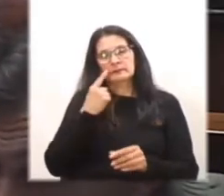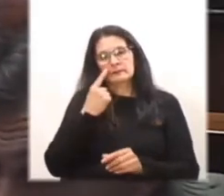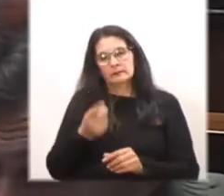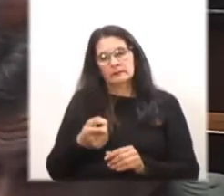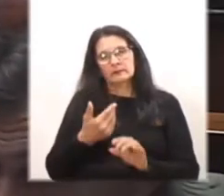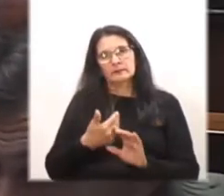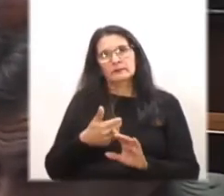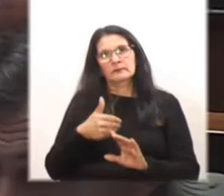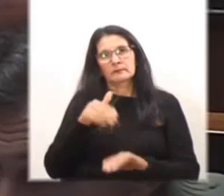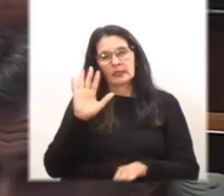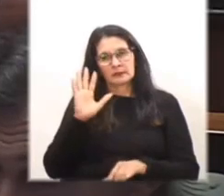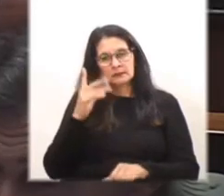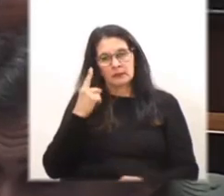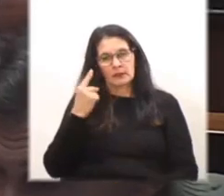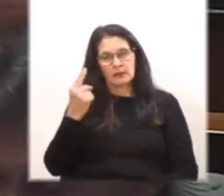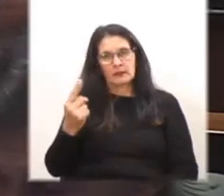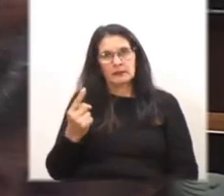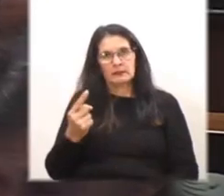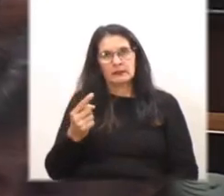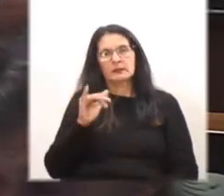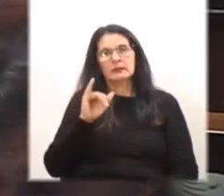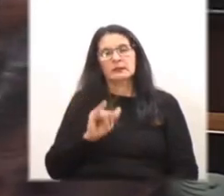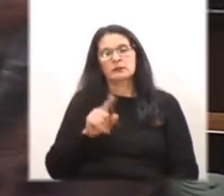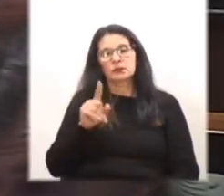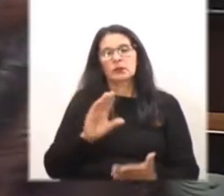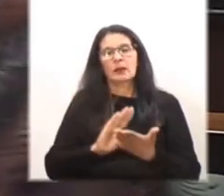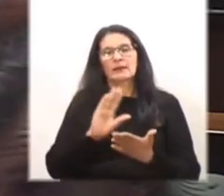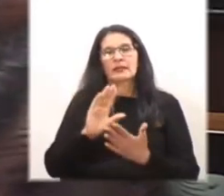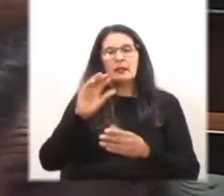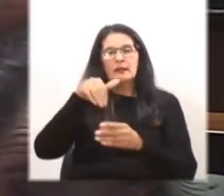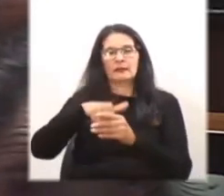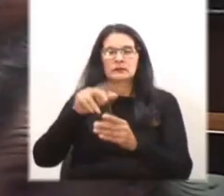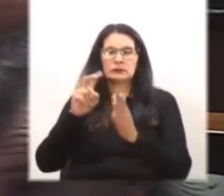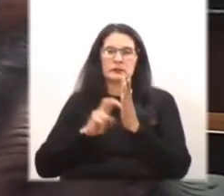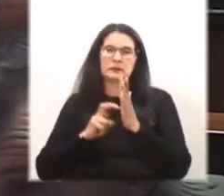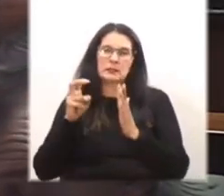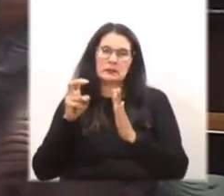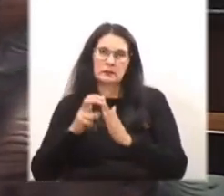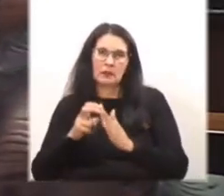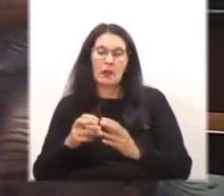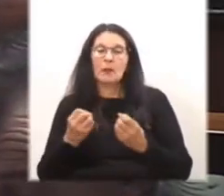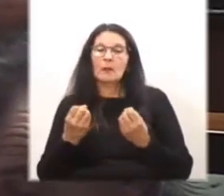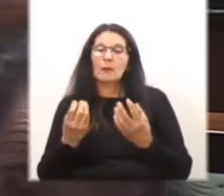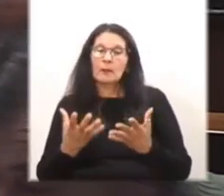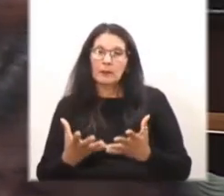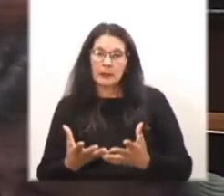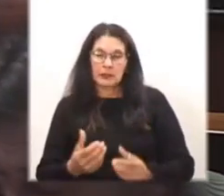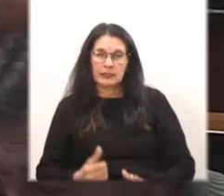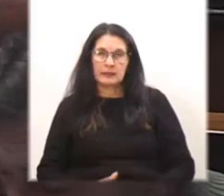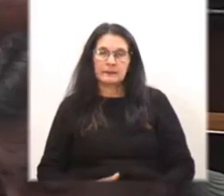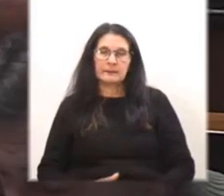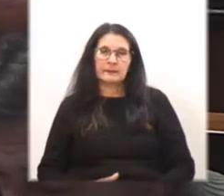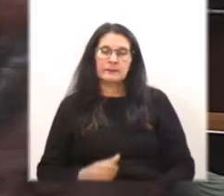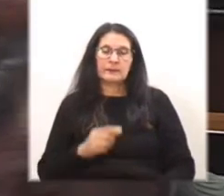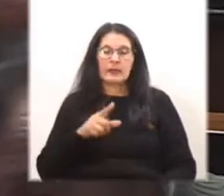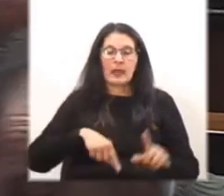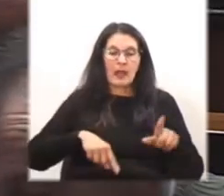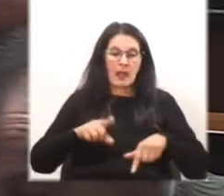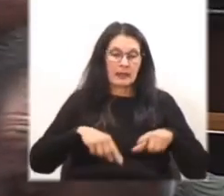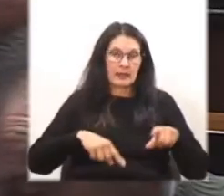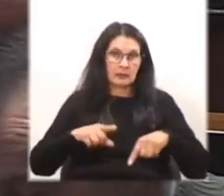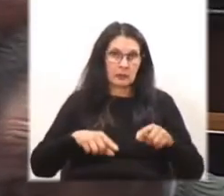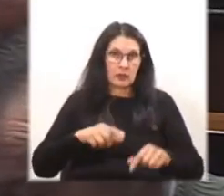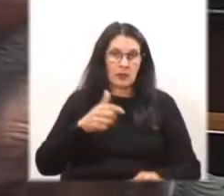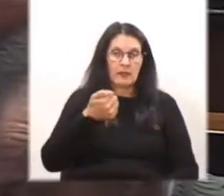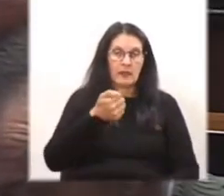máximo dirigente y su capital político en Salto. Porque, entre otras cosas, la gestión de Albizu